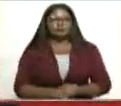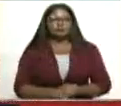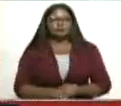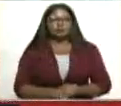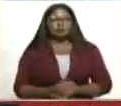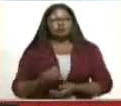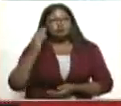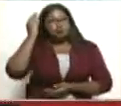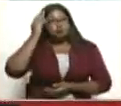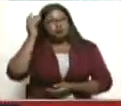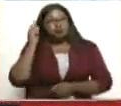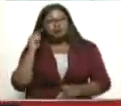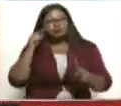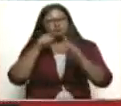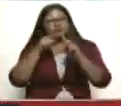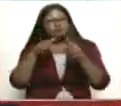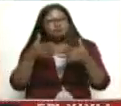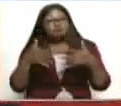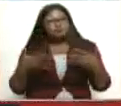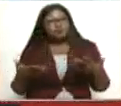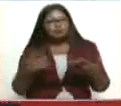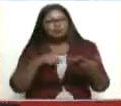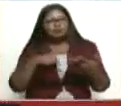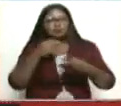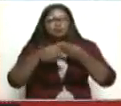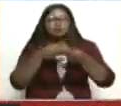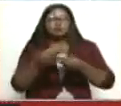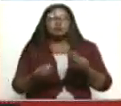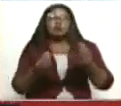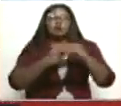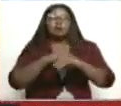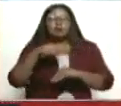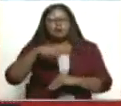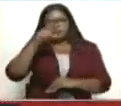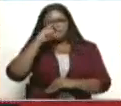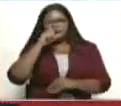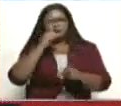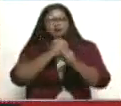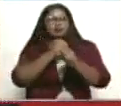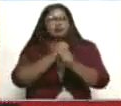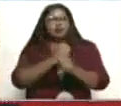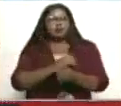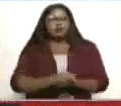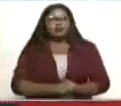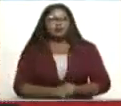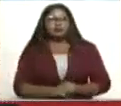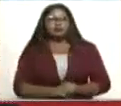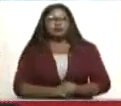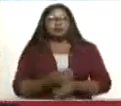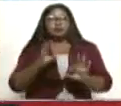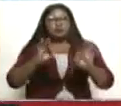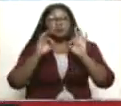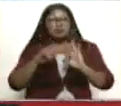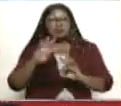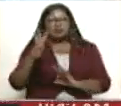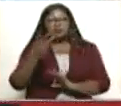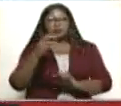Conscientes de ese momento, se han hecho los acuerdos en este año de trabajos y en especial en este cuarto